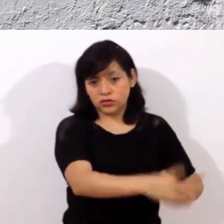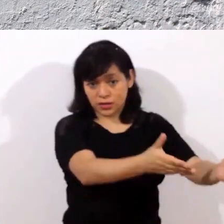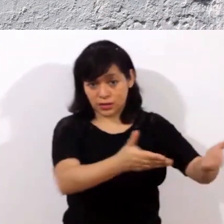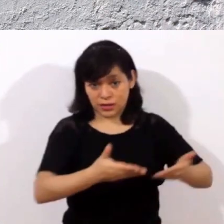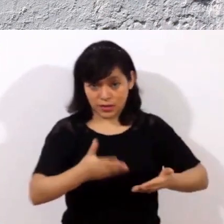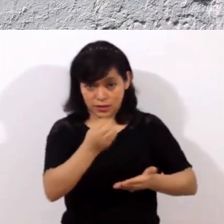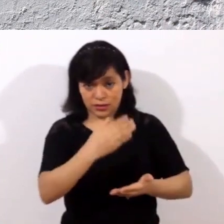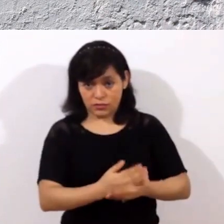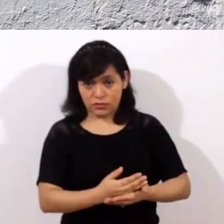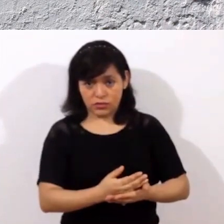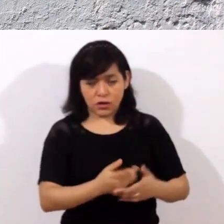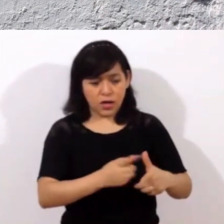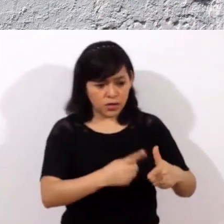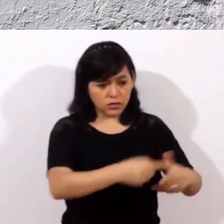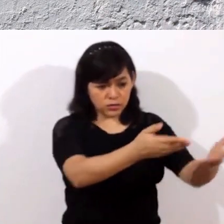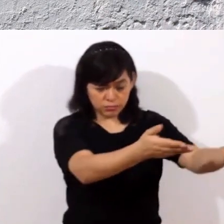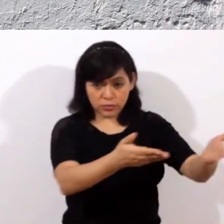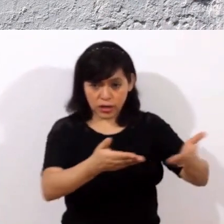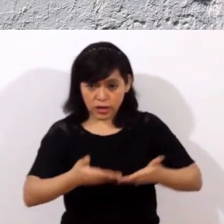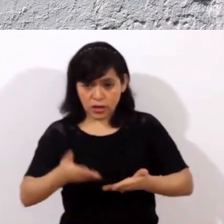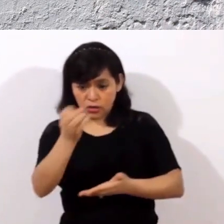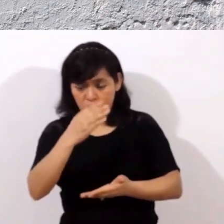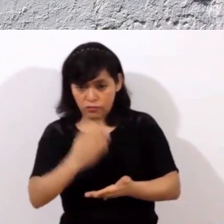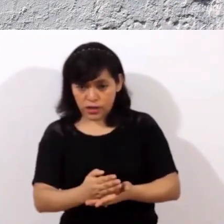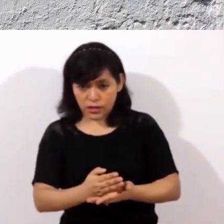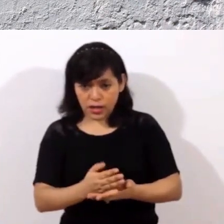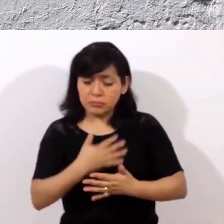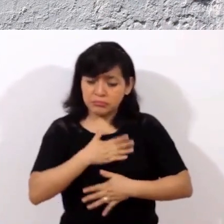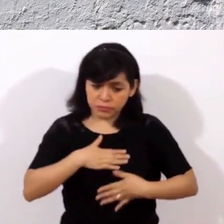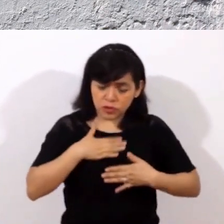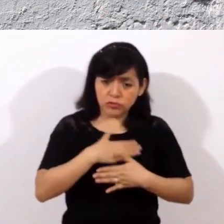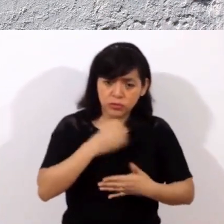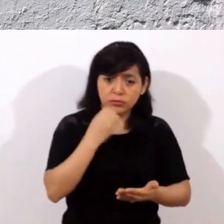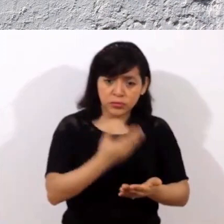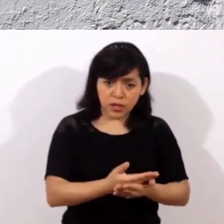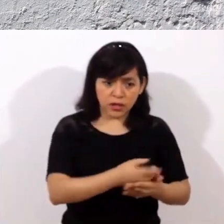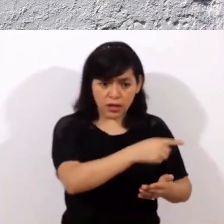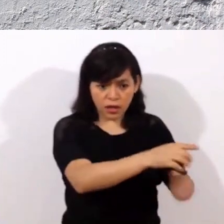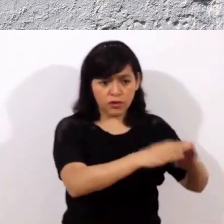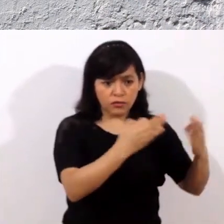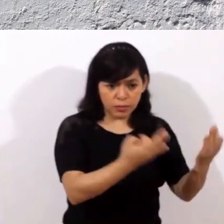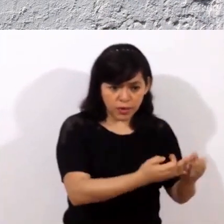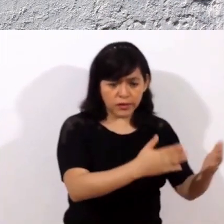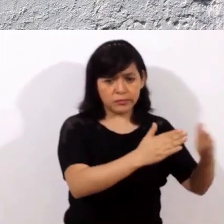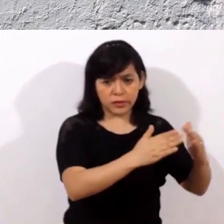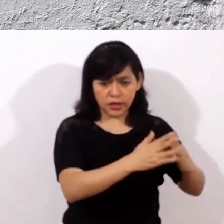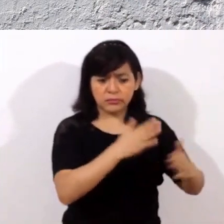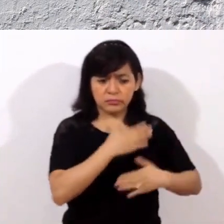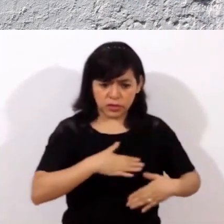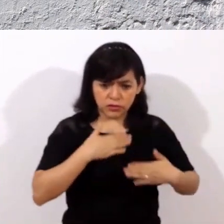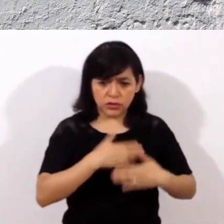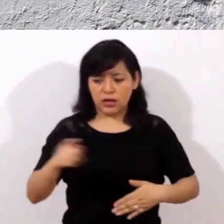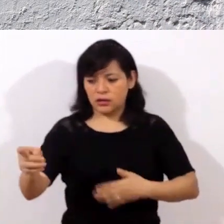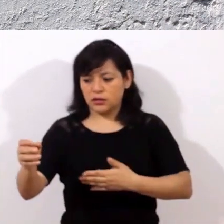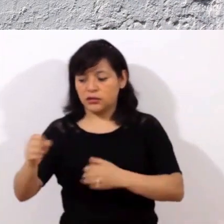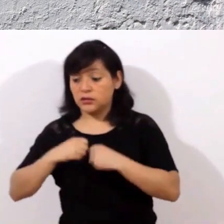y disfrutaban. Hemos traído una ofrenda al Señor, pero al mismo tiempo disfrutamos también como casa, como familia, como hogar. Y en